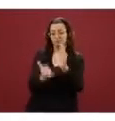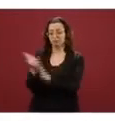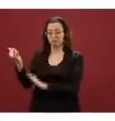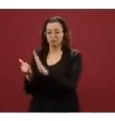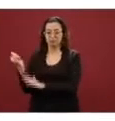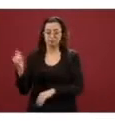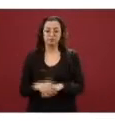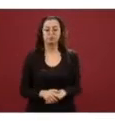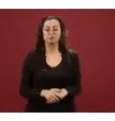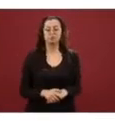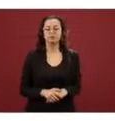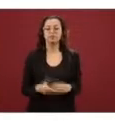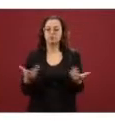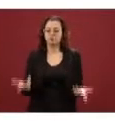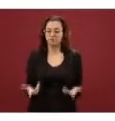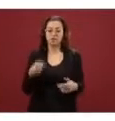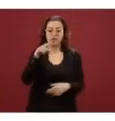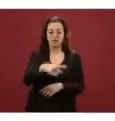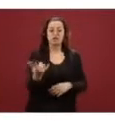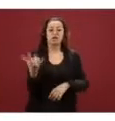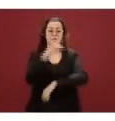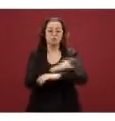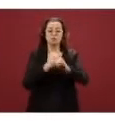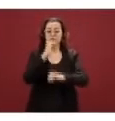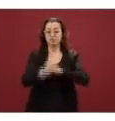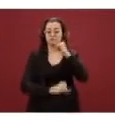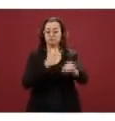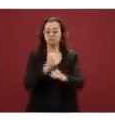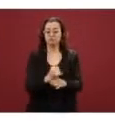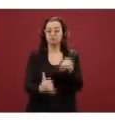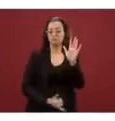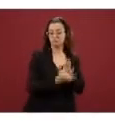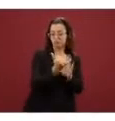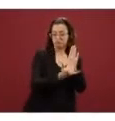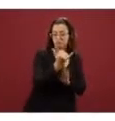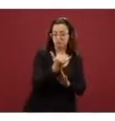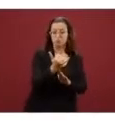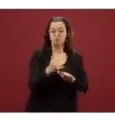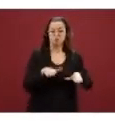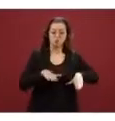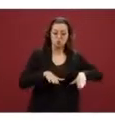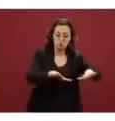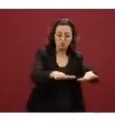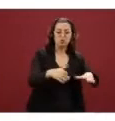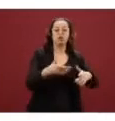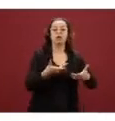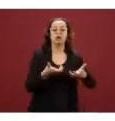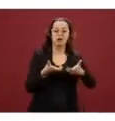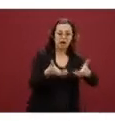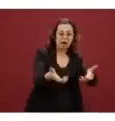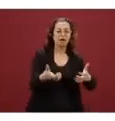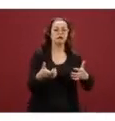sucinta. Se trabaja en lo que corresponde al aeropuerto internacional, en la construcción de las plataformas, pistas y calles de